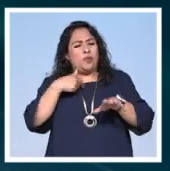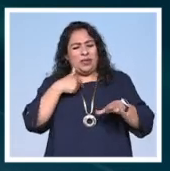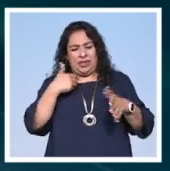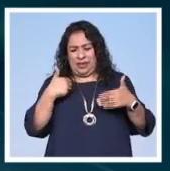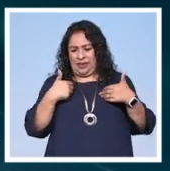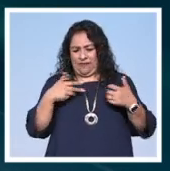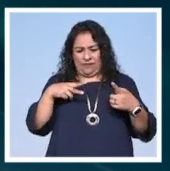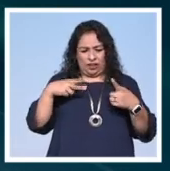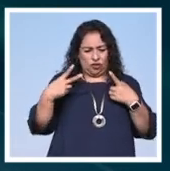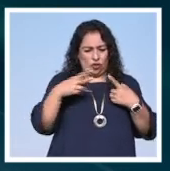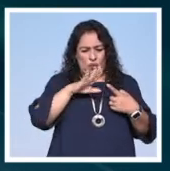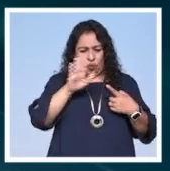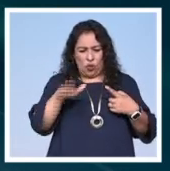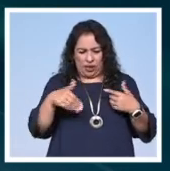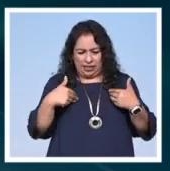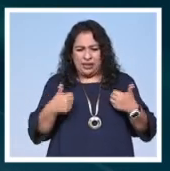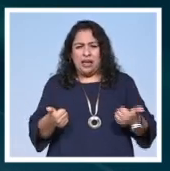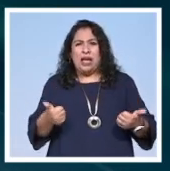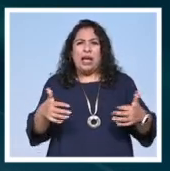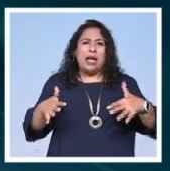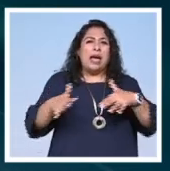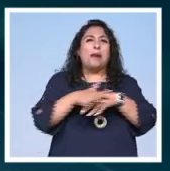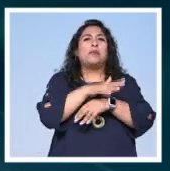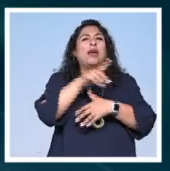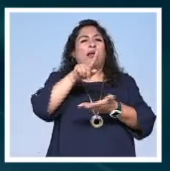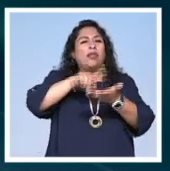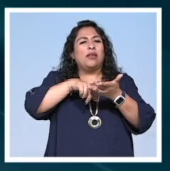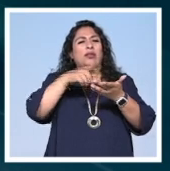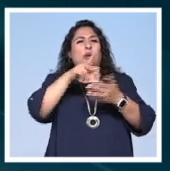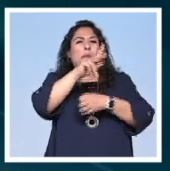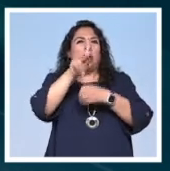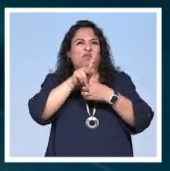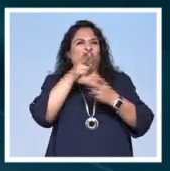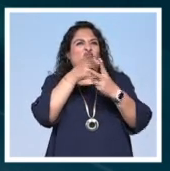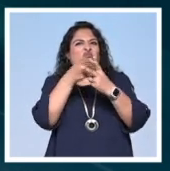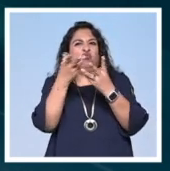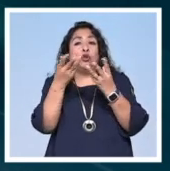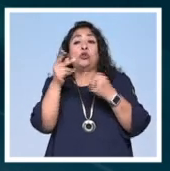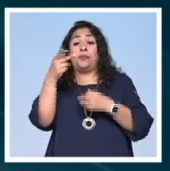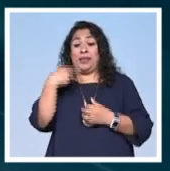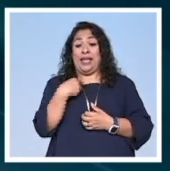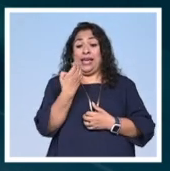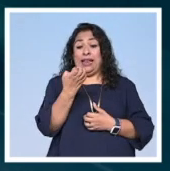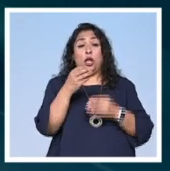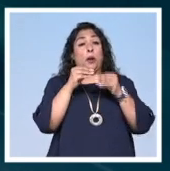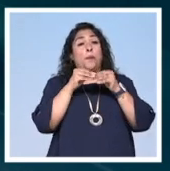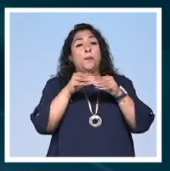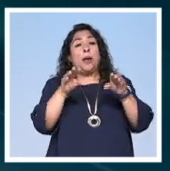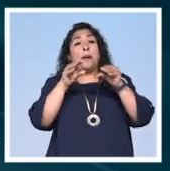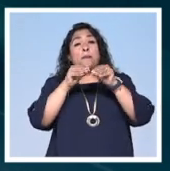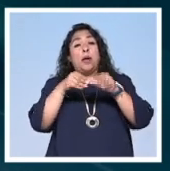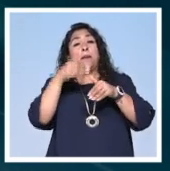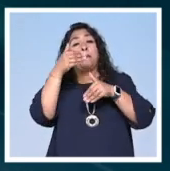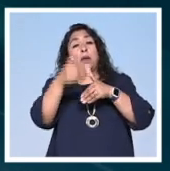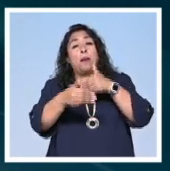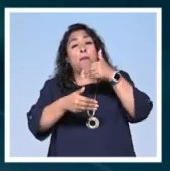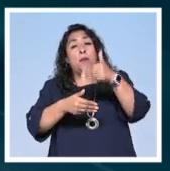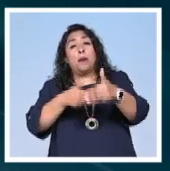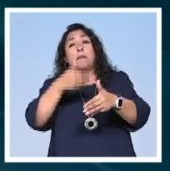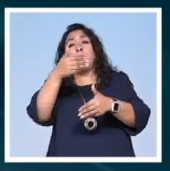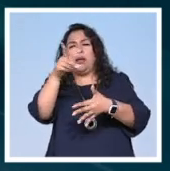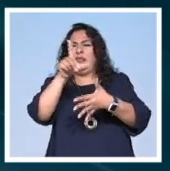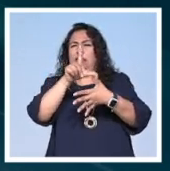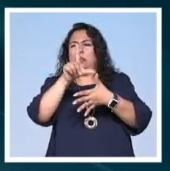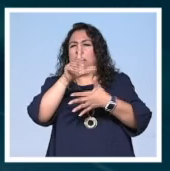entender la muerte en un país de asesinados a partir de enero se comenzarán a lanzar de forma escalonada y en prácticamente toda